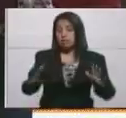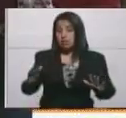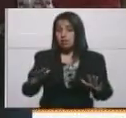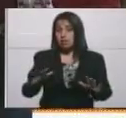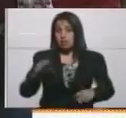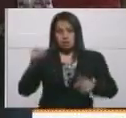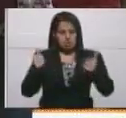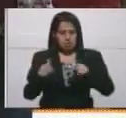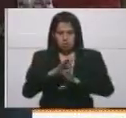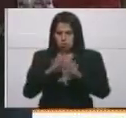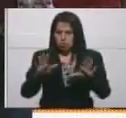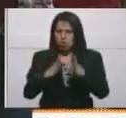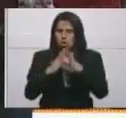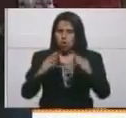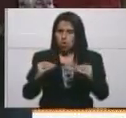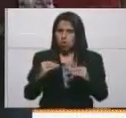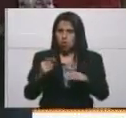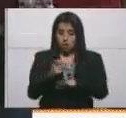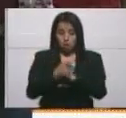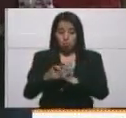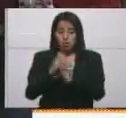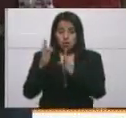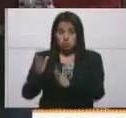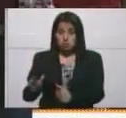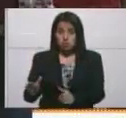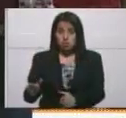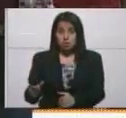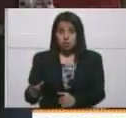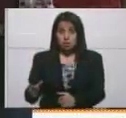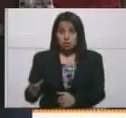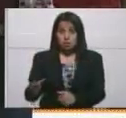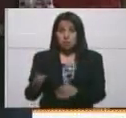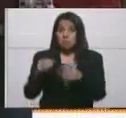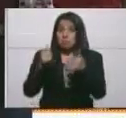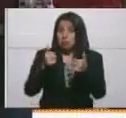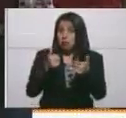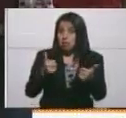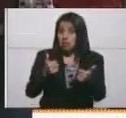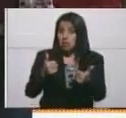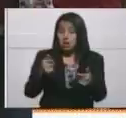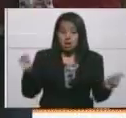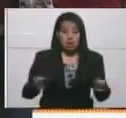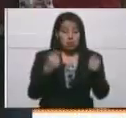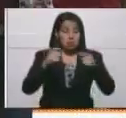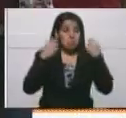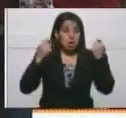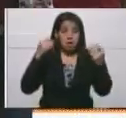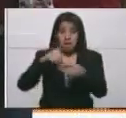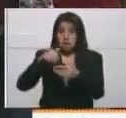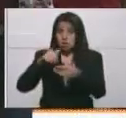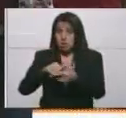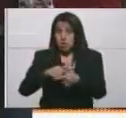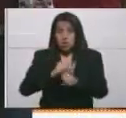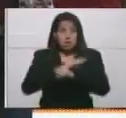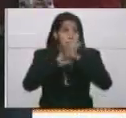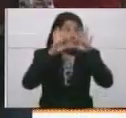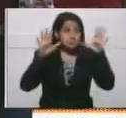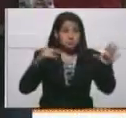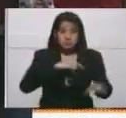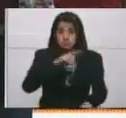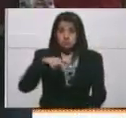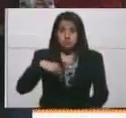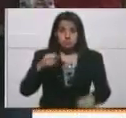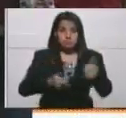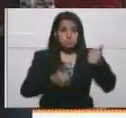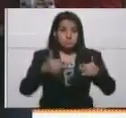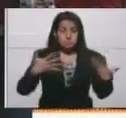candidatos en todas las gobernaciones. Bueno, ahí ha habido una campaña electoral muy clara. Nuestros candidatos son